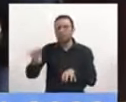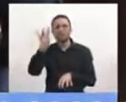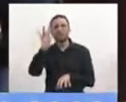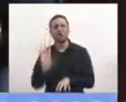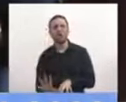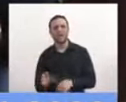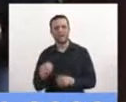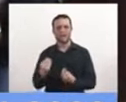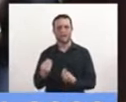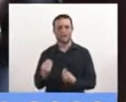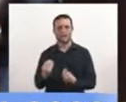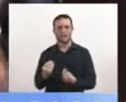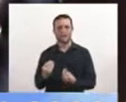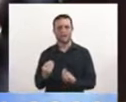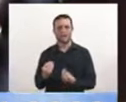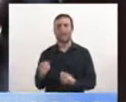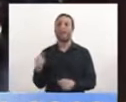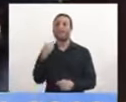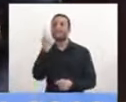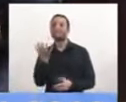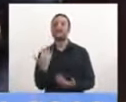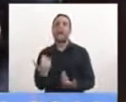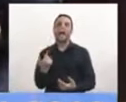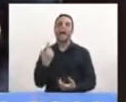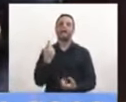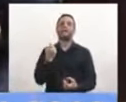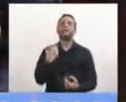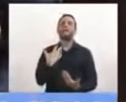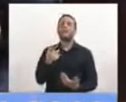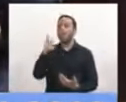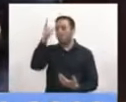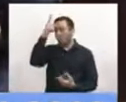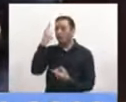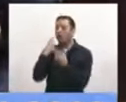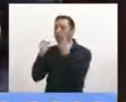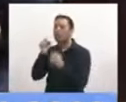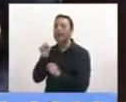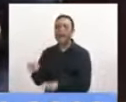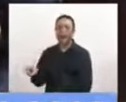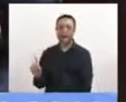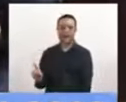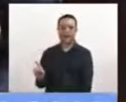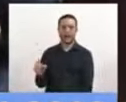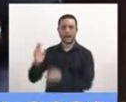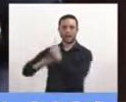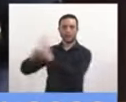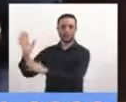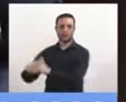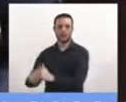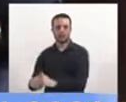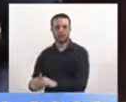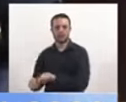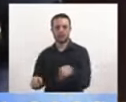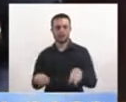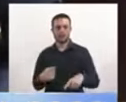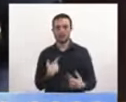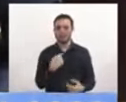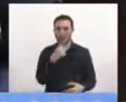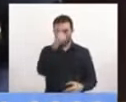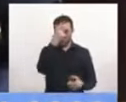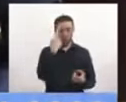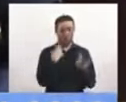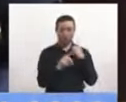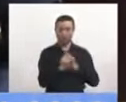en la construcción que en estos lugares, que en la inversión en estos lugares, que son bienes registrables. Suena raro. Se habló del efecto multiplicador.